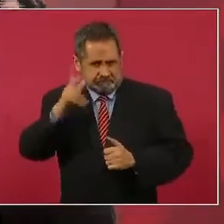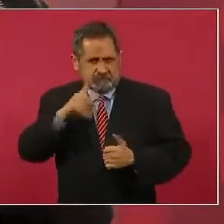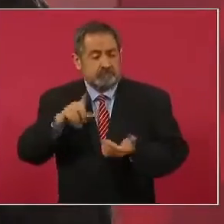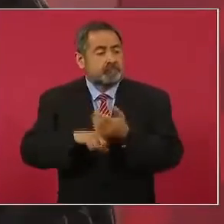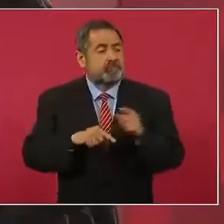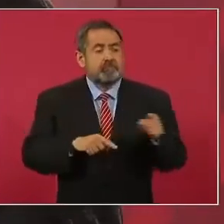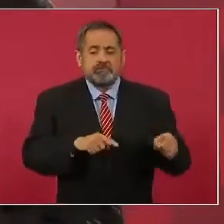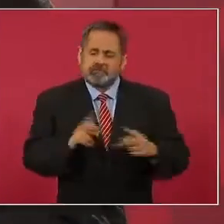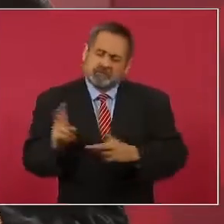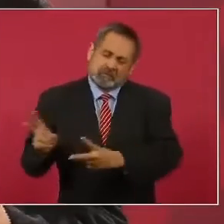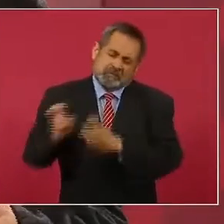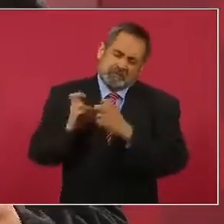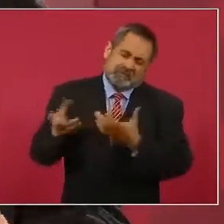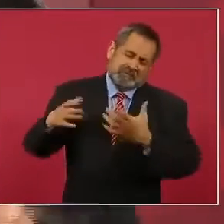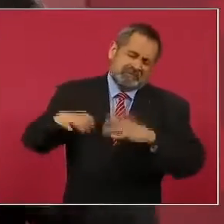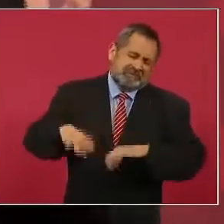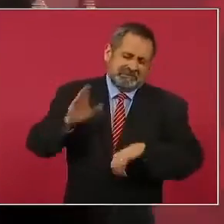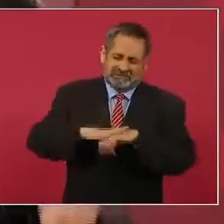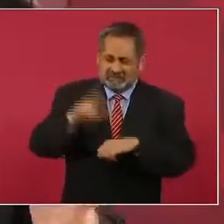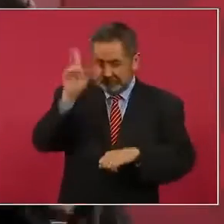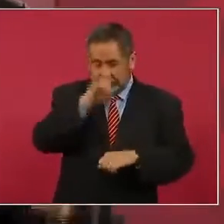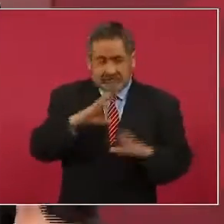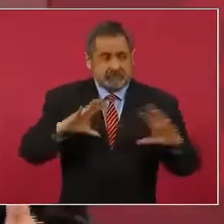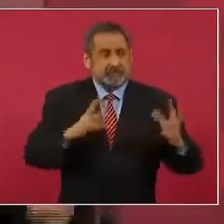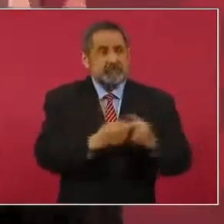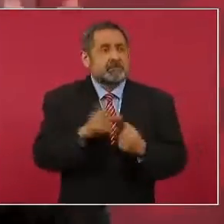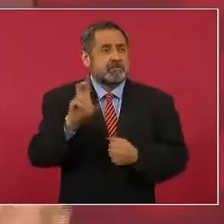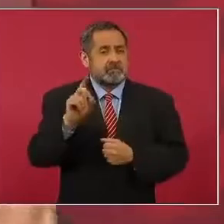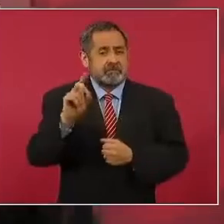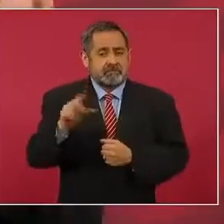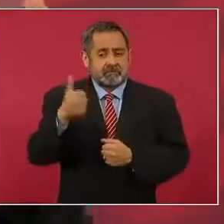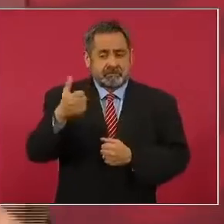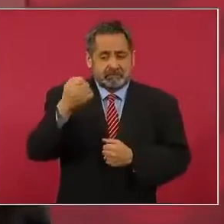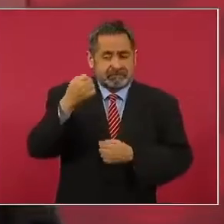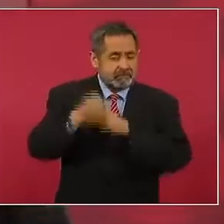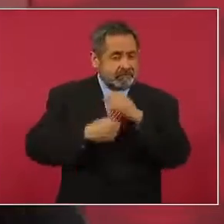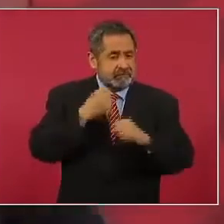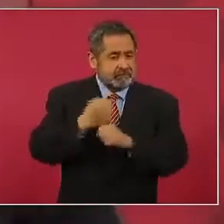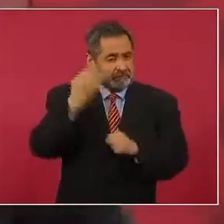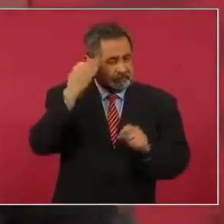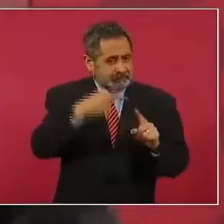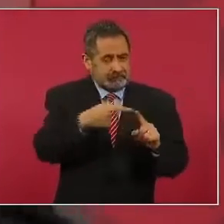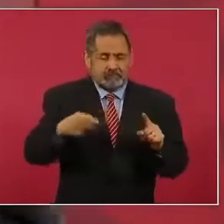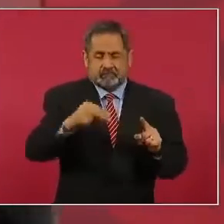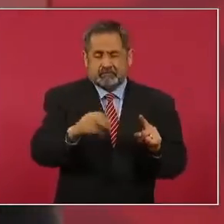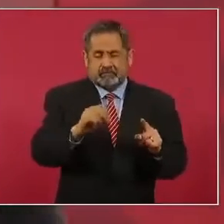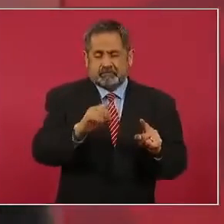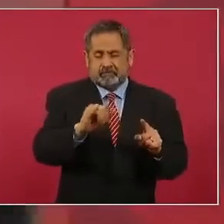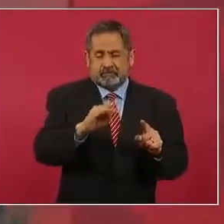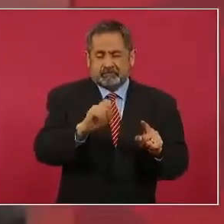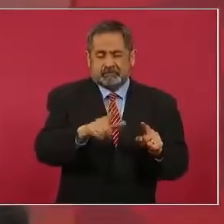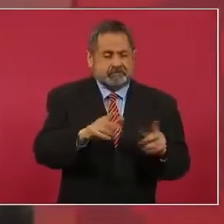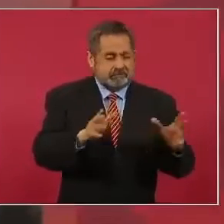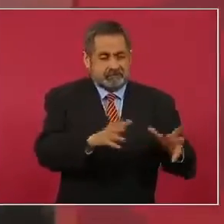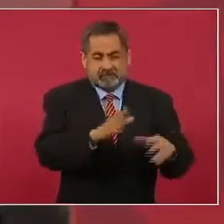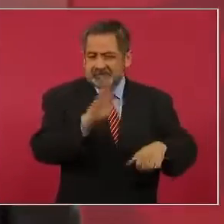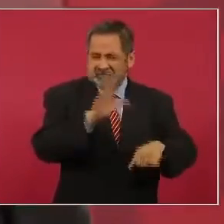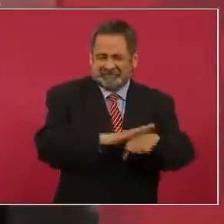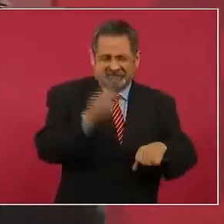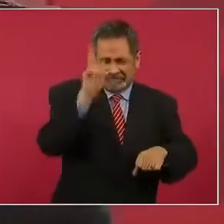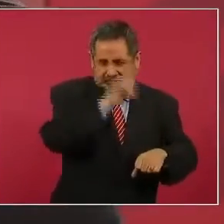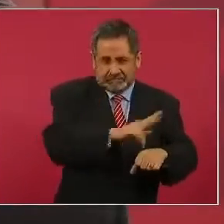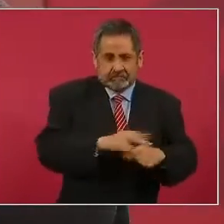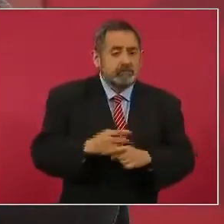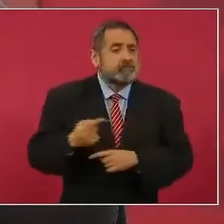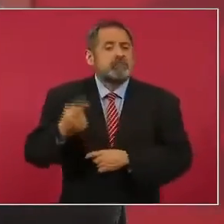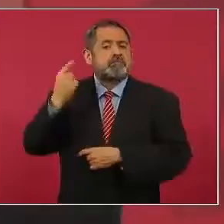Saquearon más a México en los 36 años del periodo neoliberal que todo el saqueo